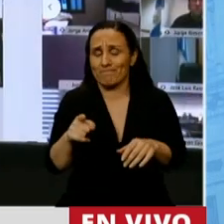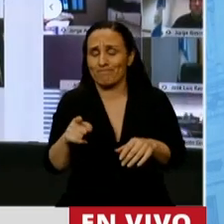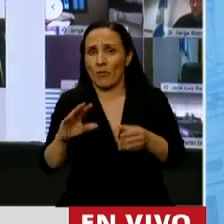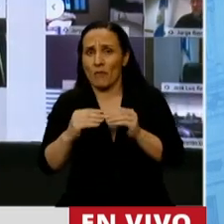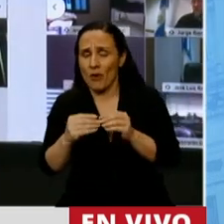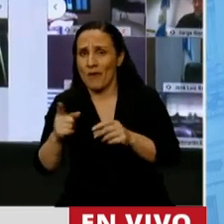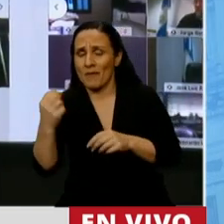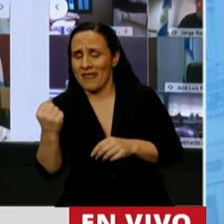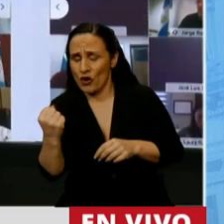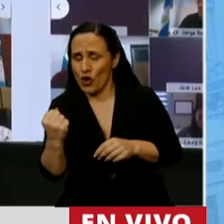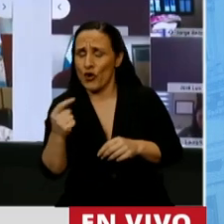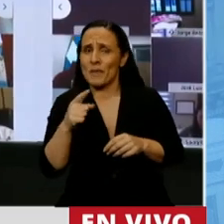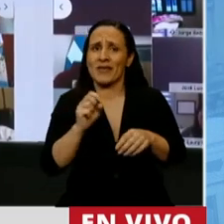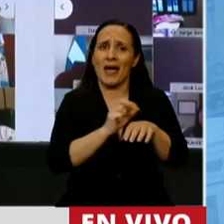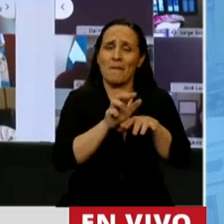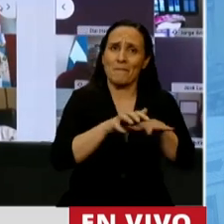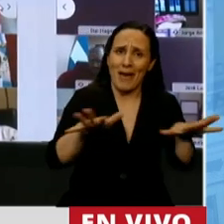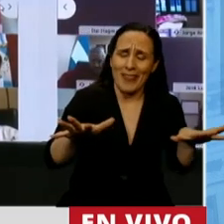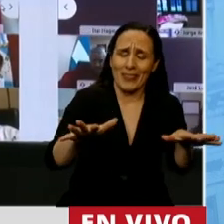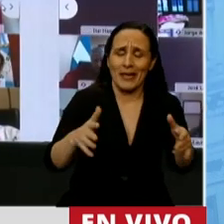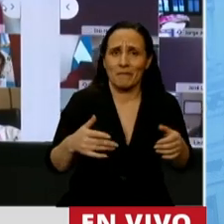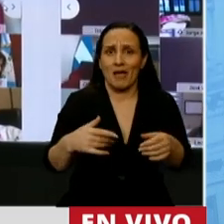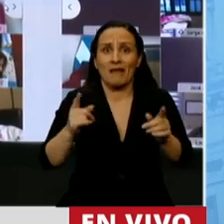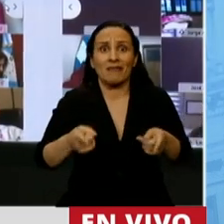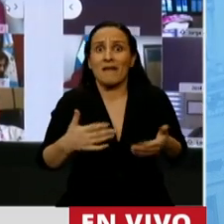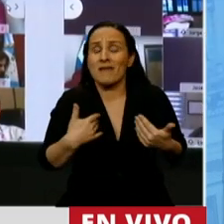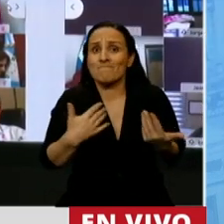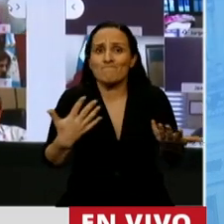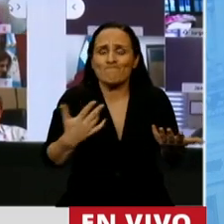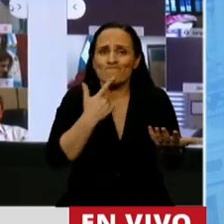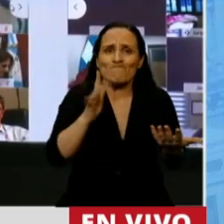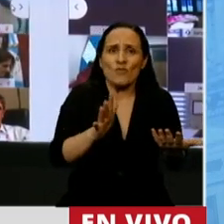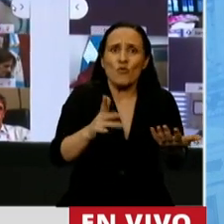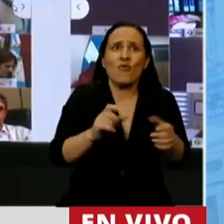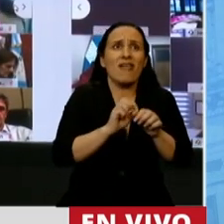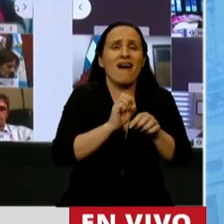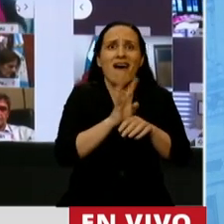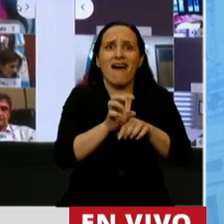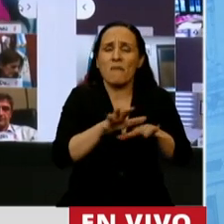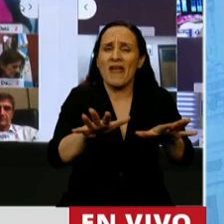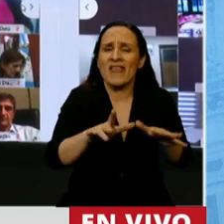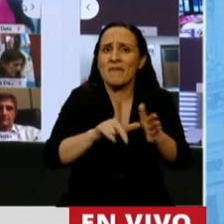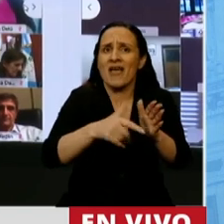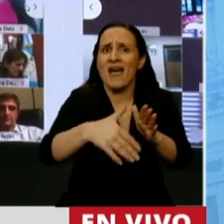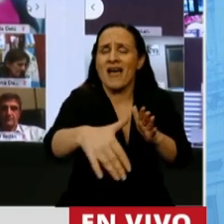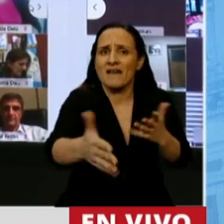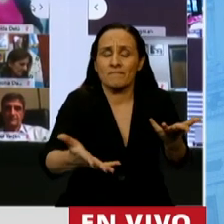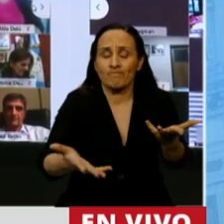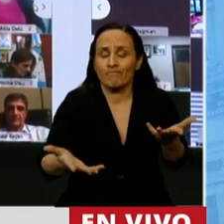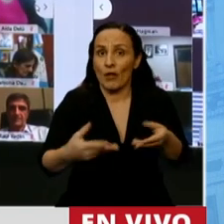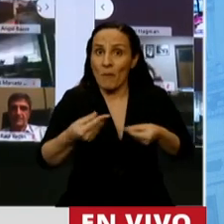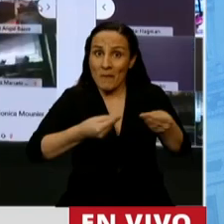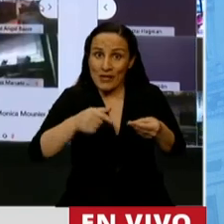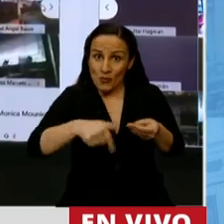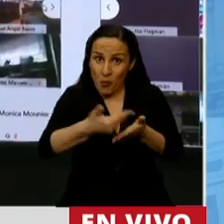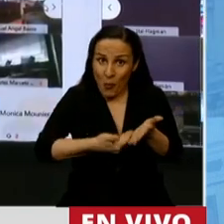la incertidumbre respecto a cuánto tiempo más nos afectará. Claramente, el diseño de un presupuesto en estas condiciones no es